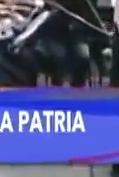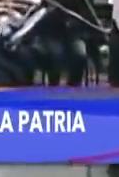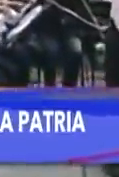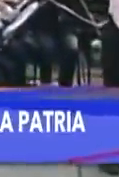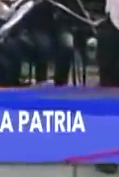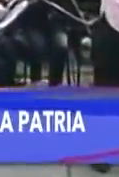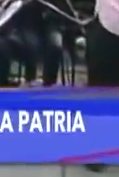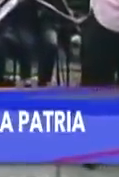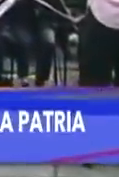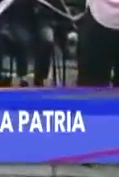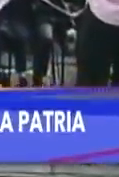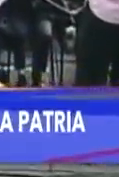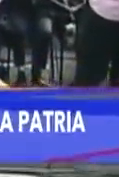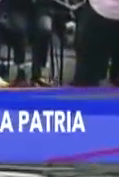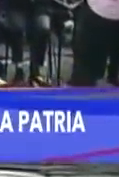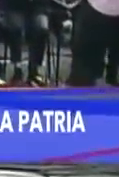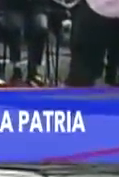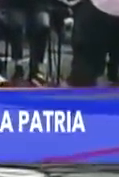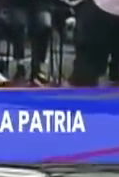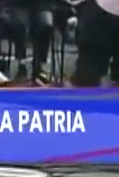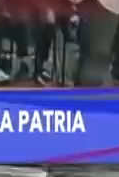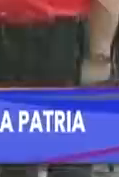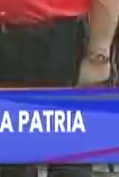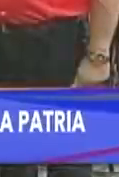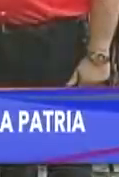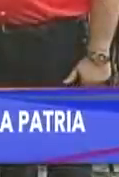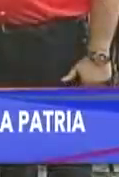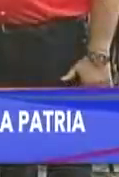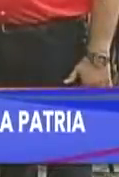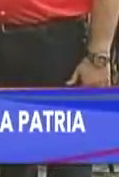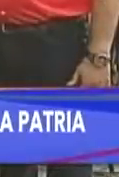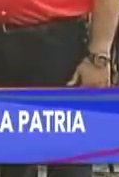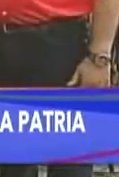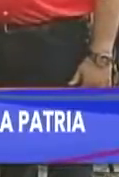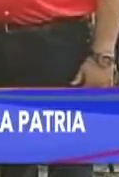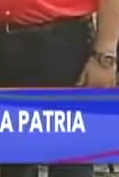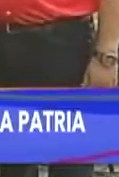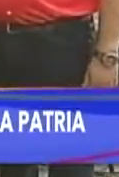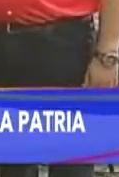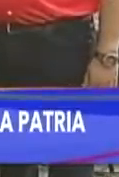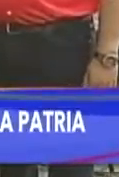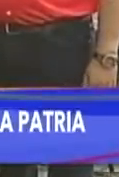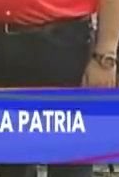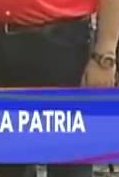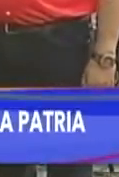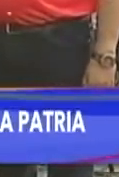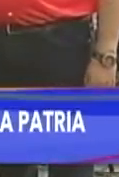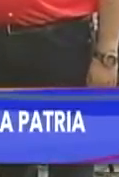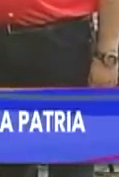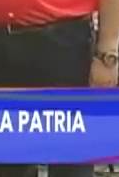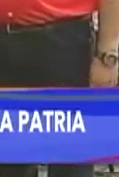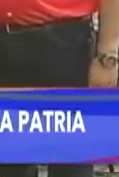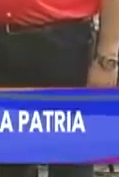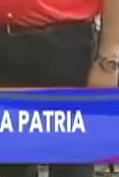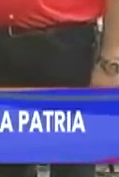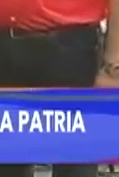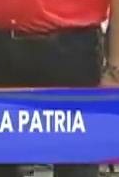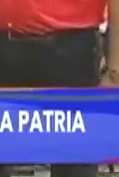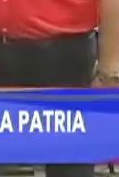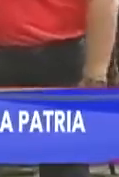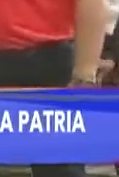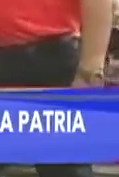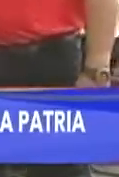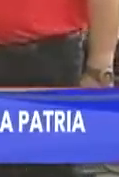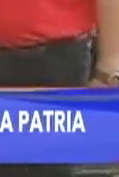Urestarazú, que tiene servicios de emergencia adulto, sala de parto, quirófano, y además ha